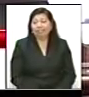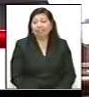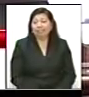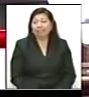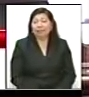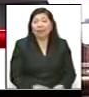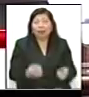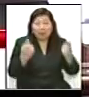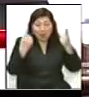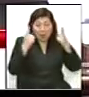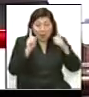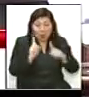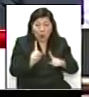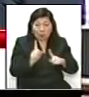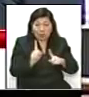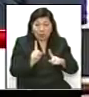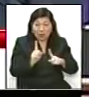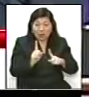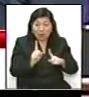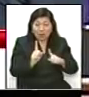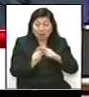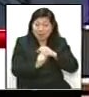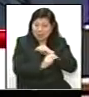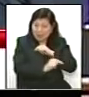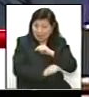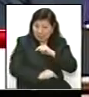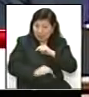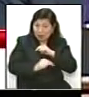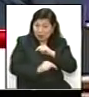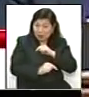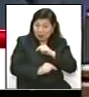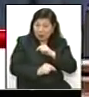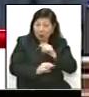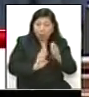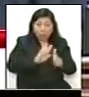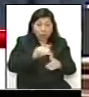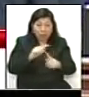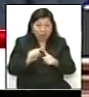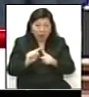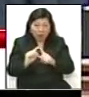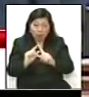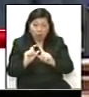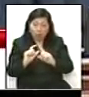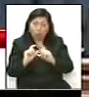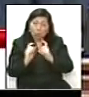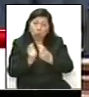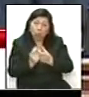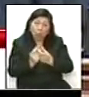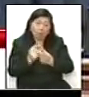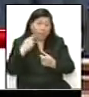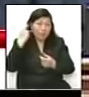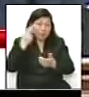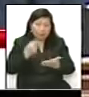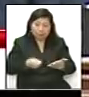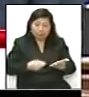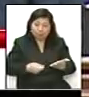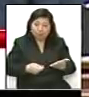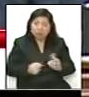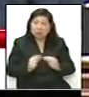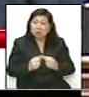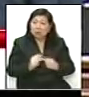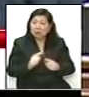El acuerdo nacional que acabamos de firmar, todos los partidos políticos, la sociedad civil,